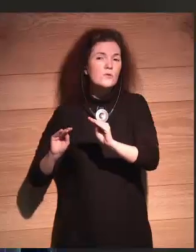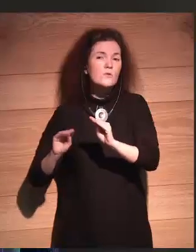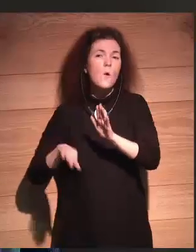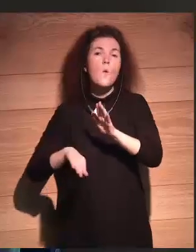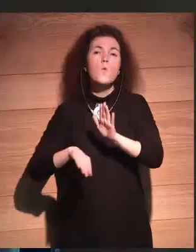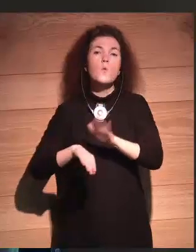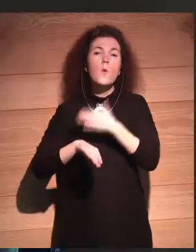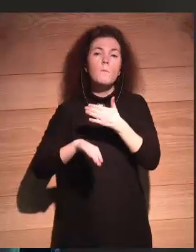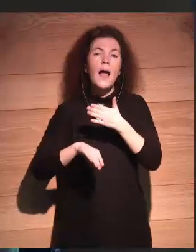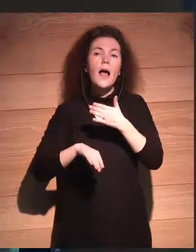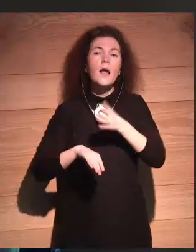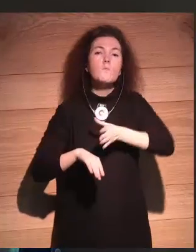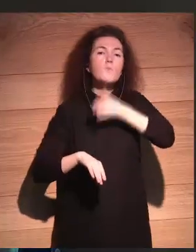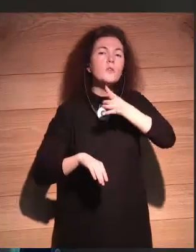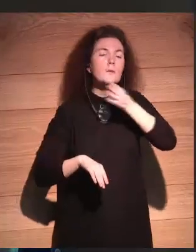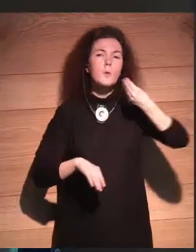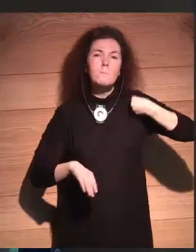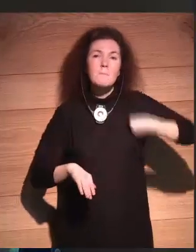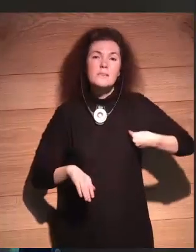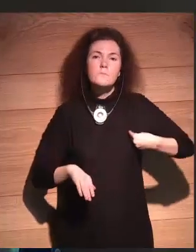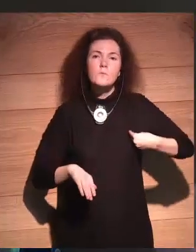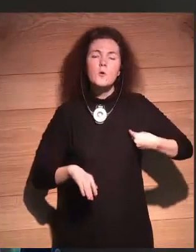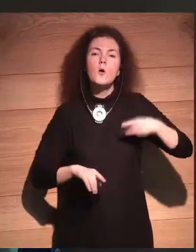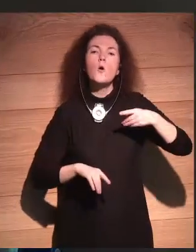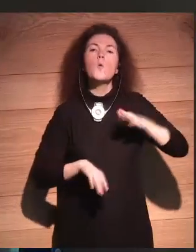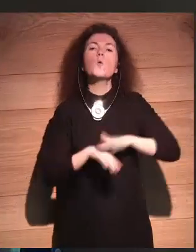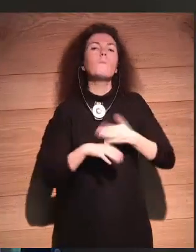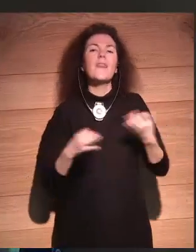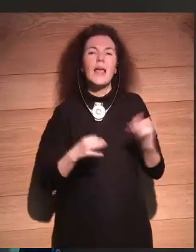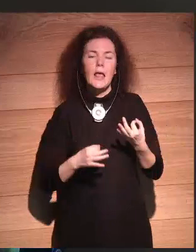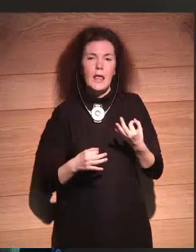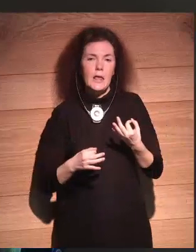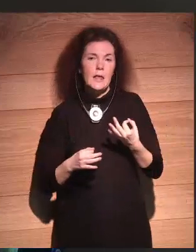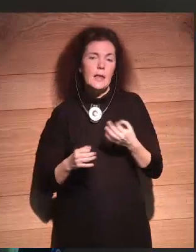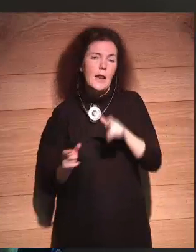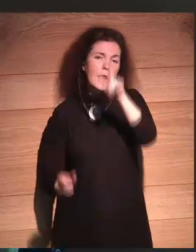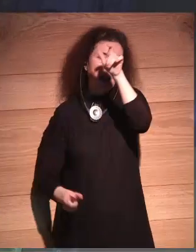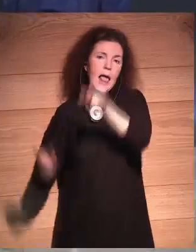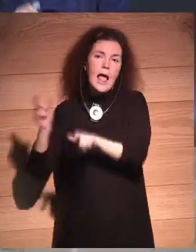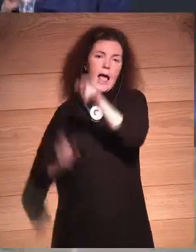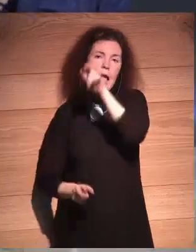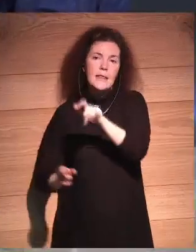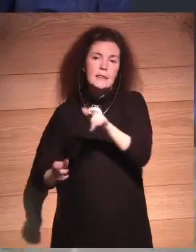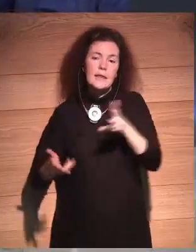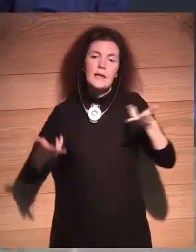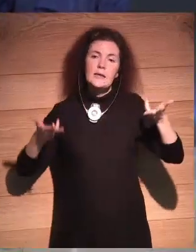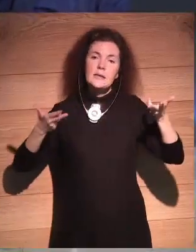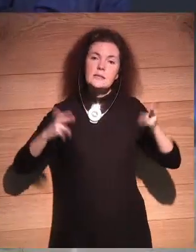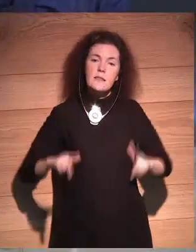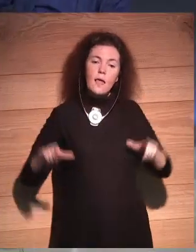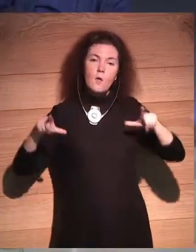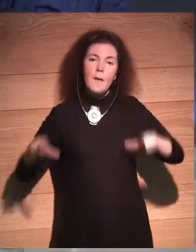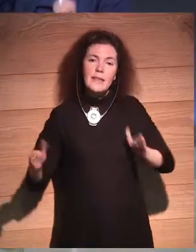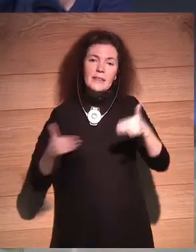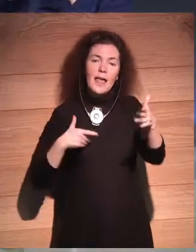proceden de la misma razón, que es la incapacidad de los personas para estar sentados en una